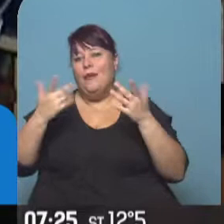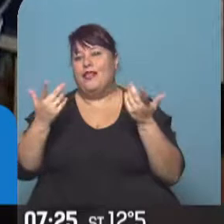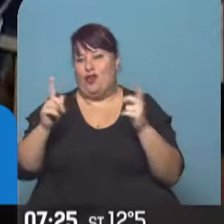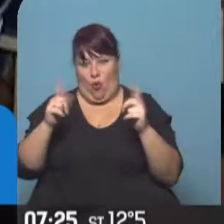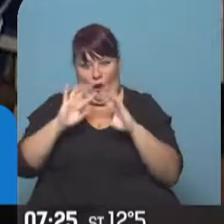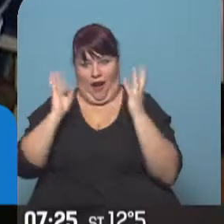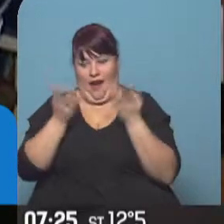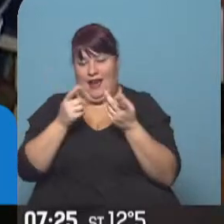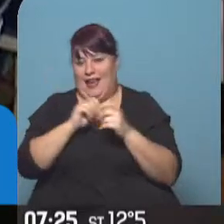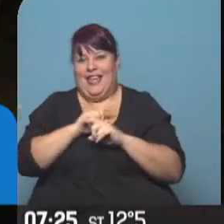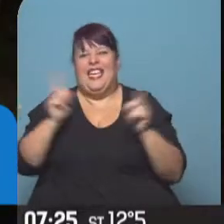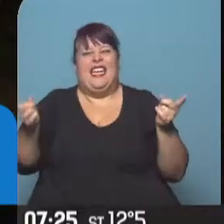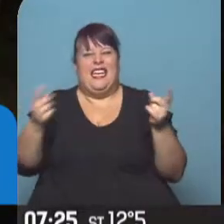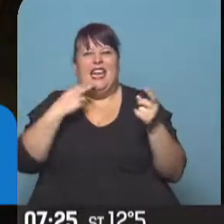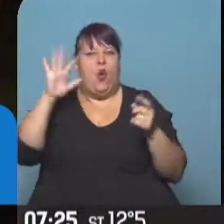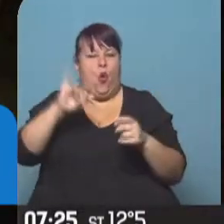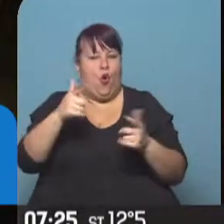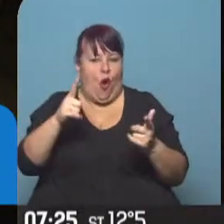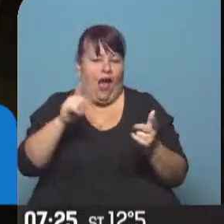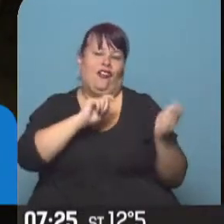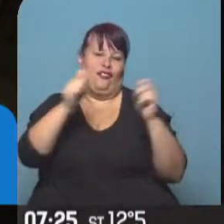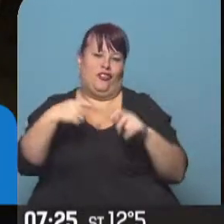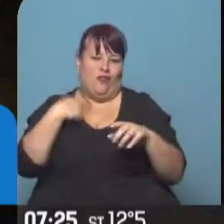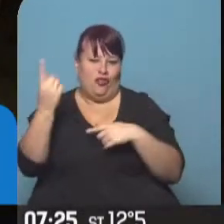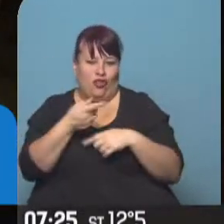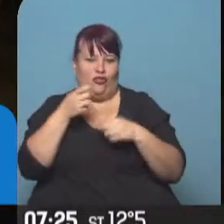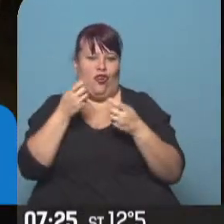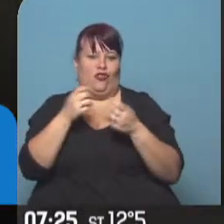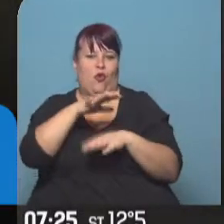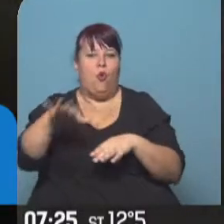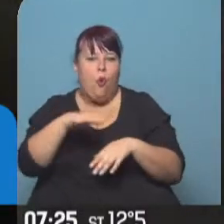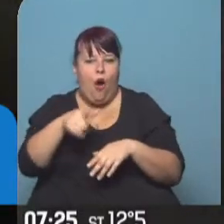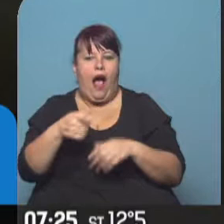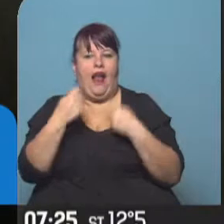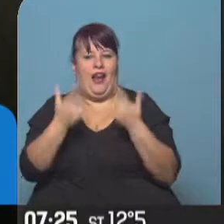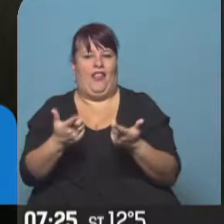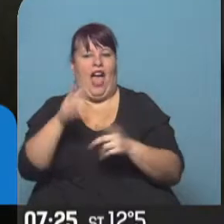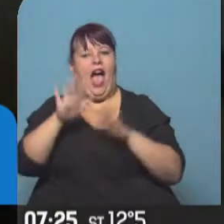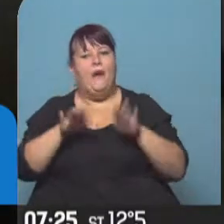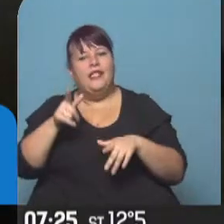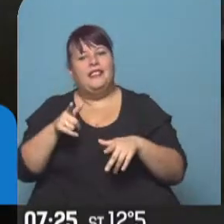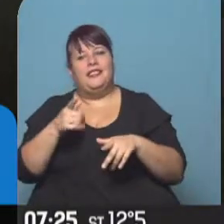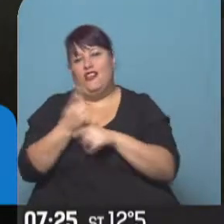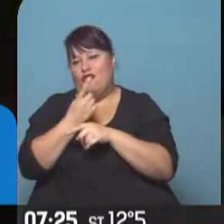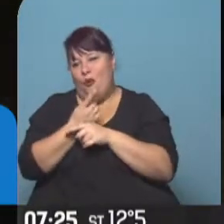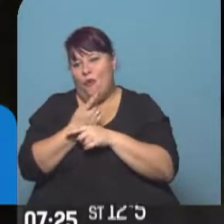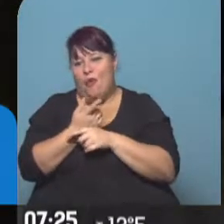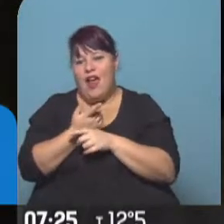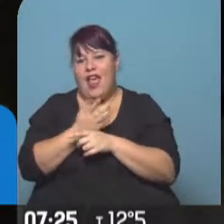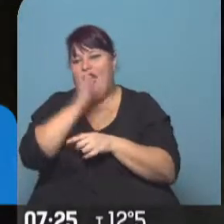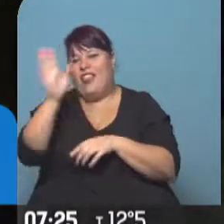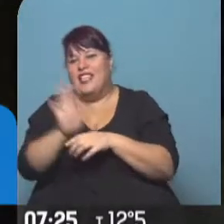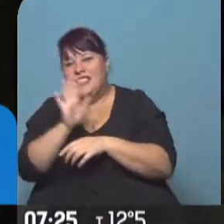no llega ni siquiera la energía eléctrica. Así que vamos a lugares en donde la gente a veces no puede ir